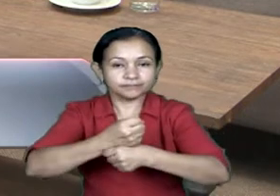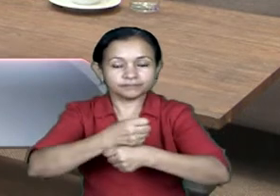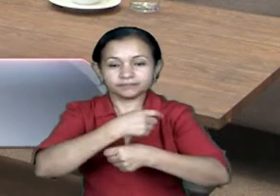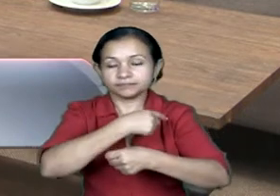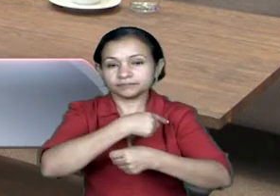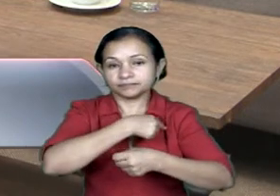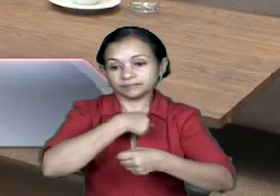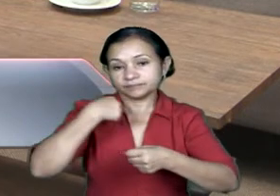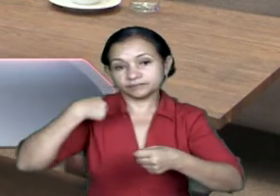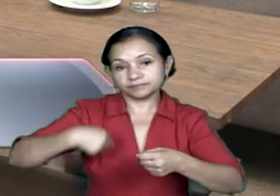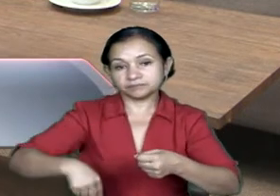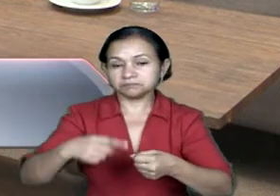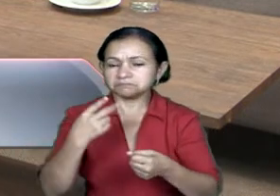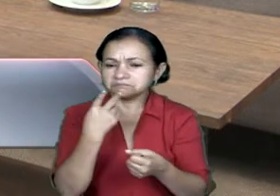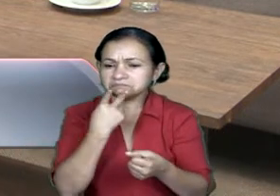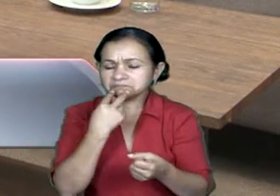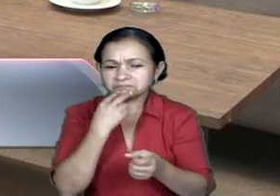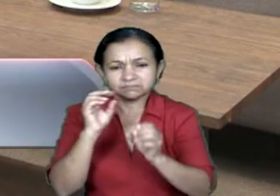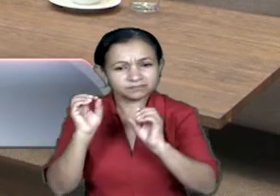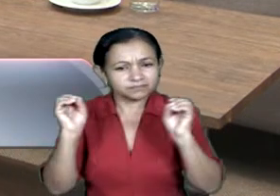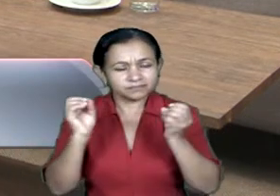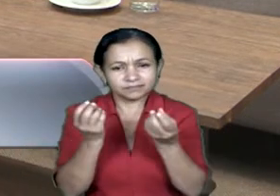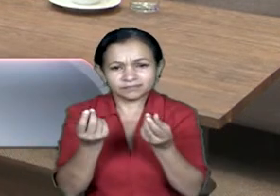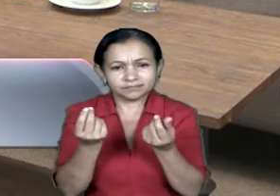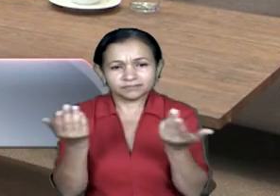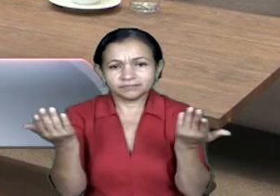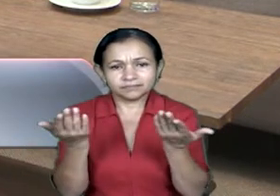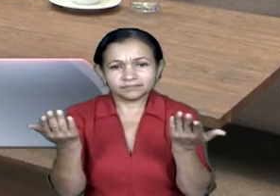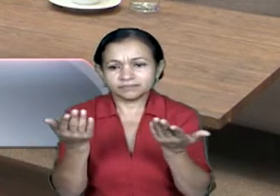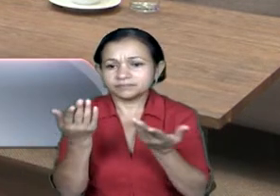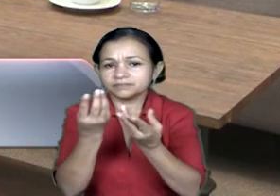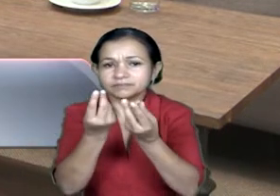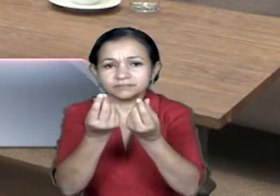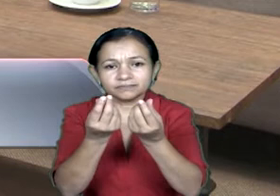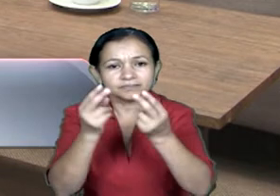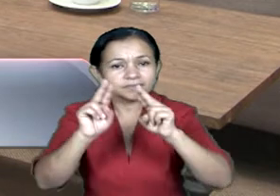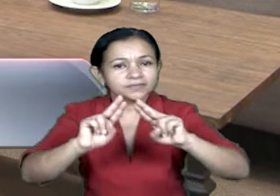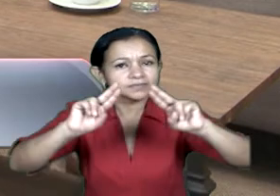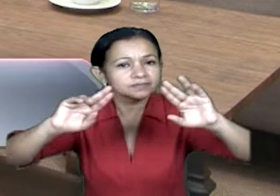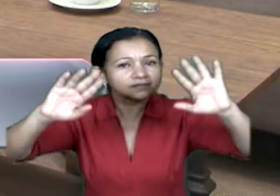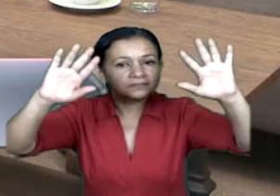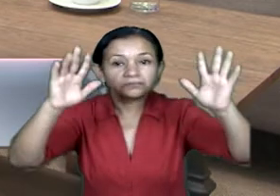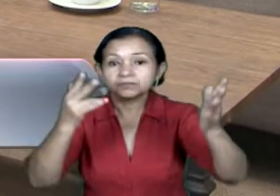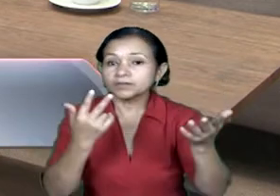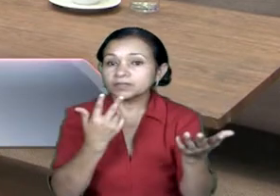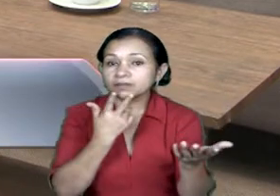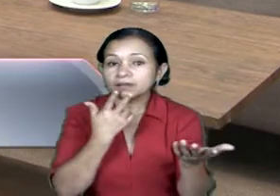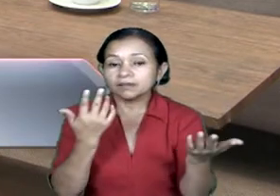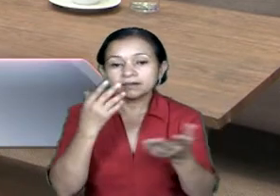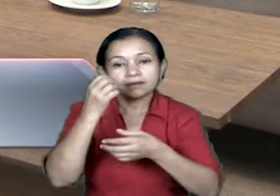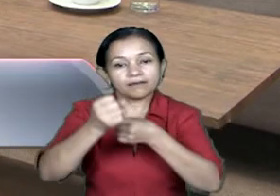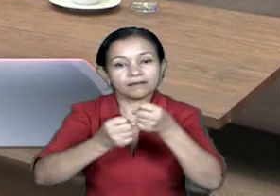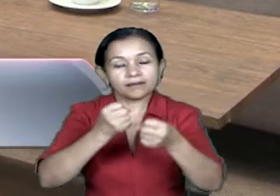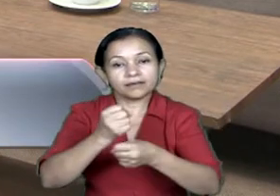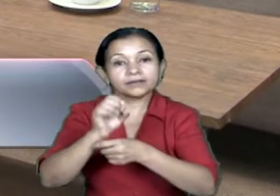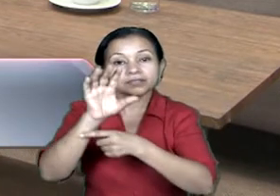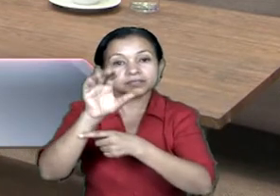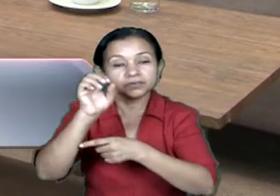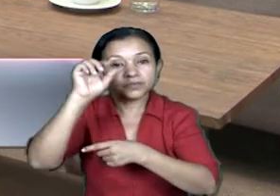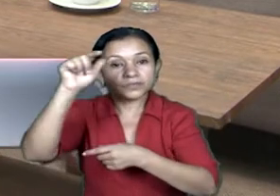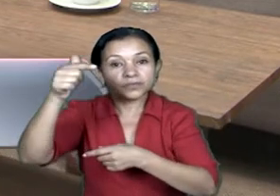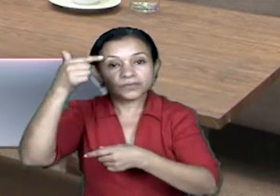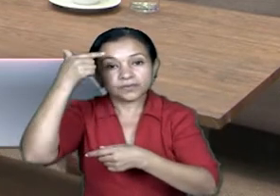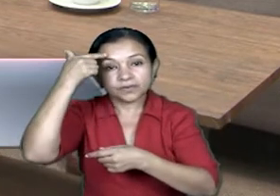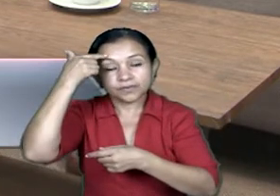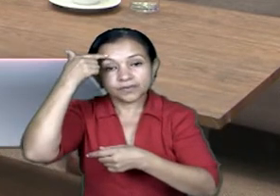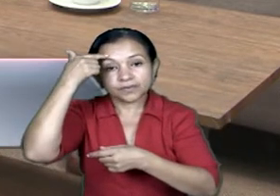nada y no tenemos nada de recursos naturales. Y en el año 50, el gobierno de la